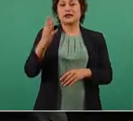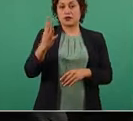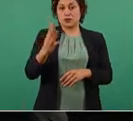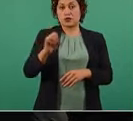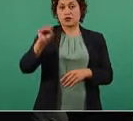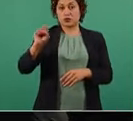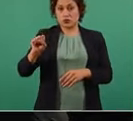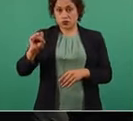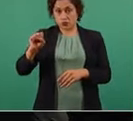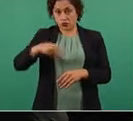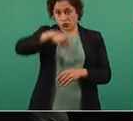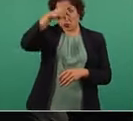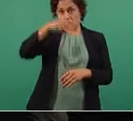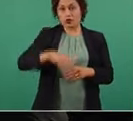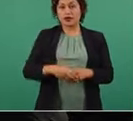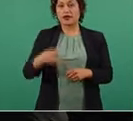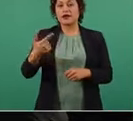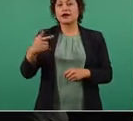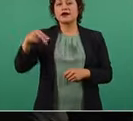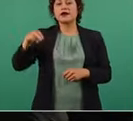norte, de la Guardia Nacional